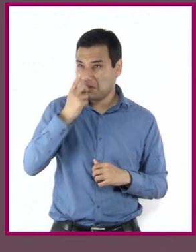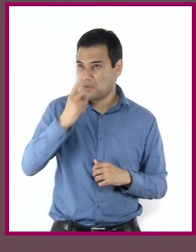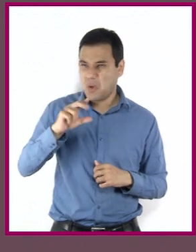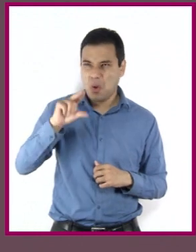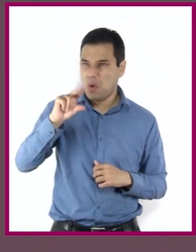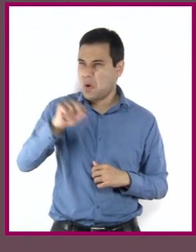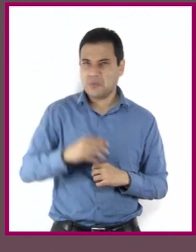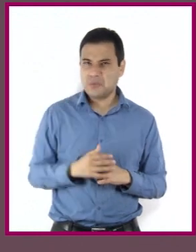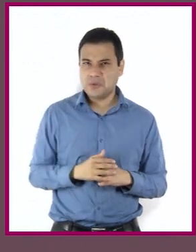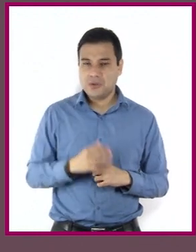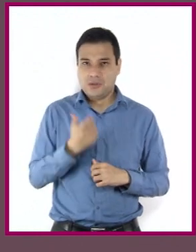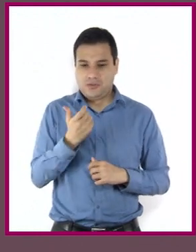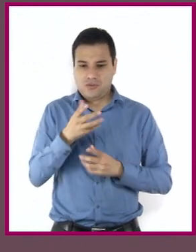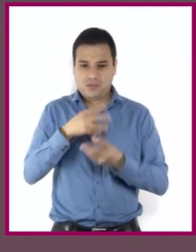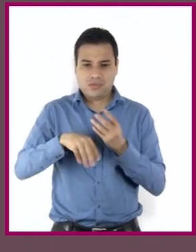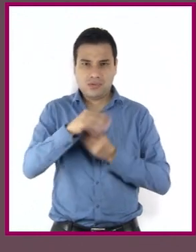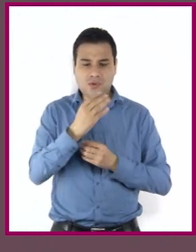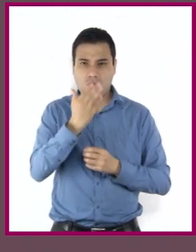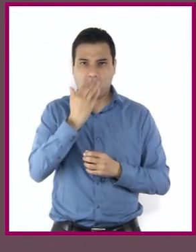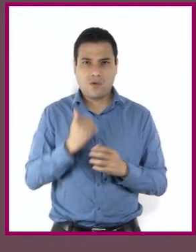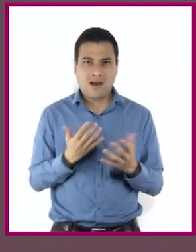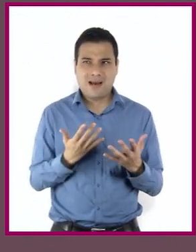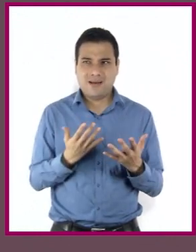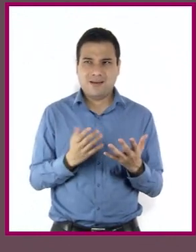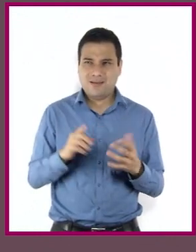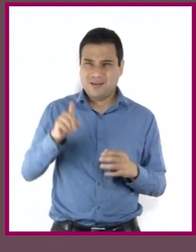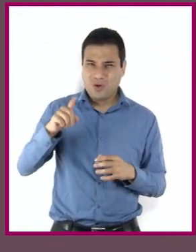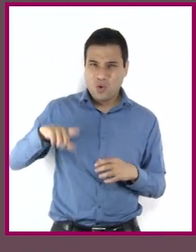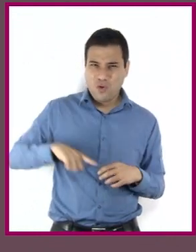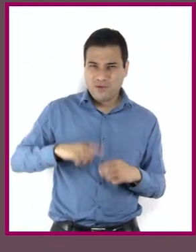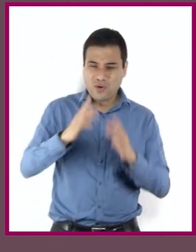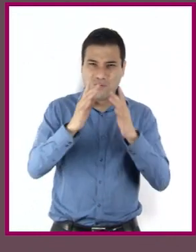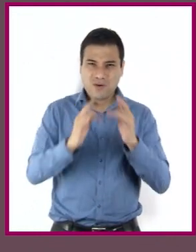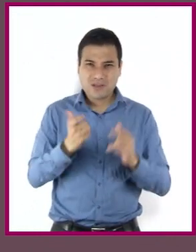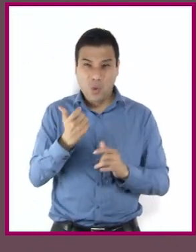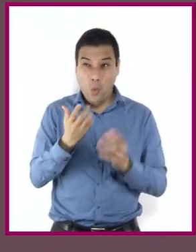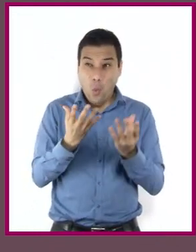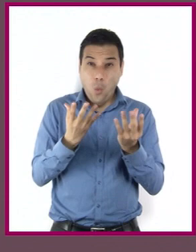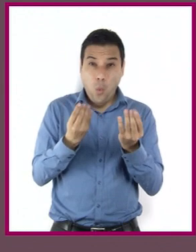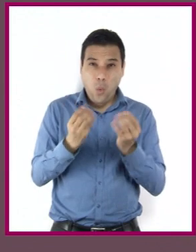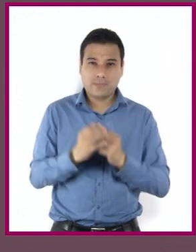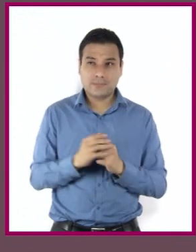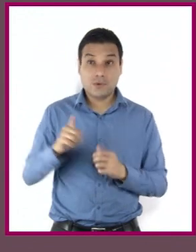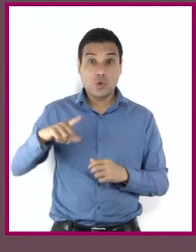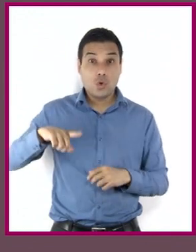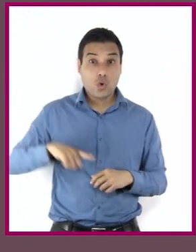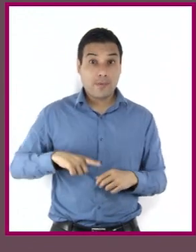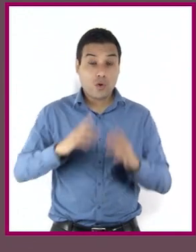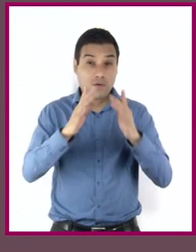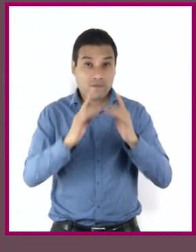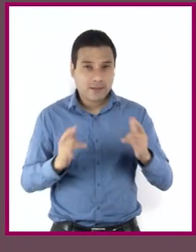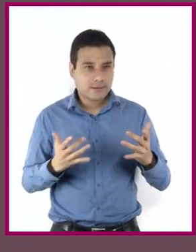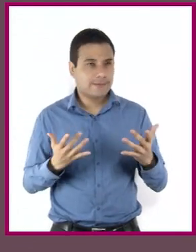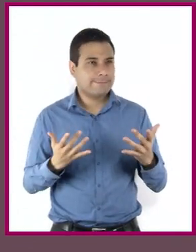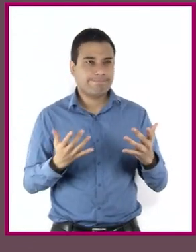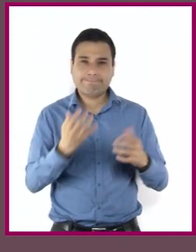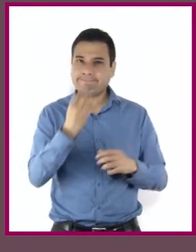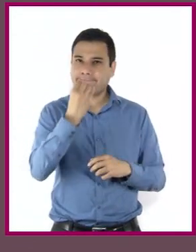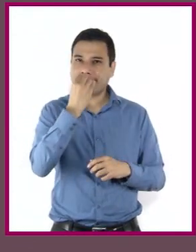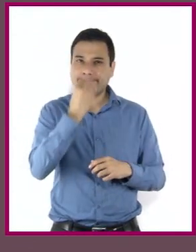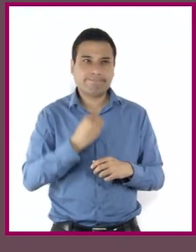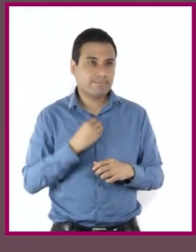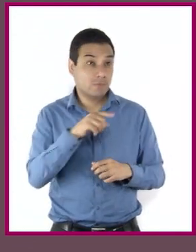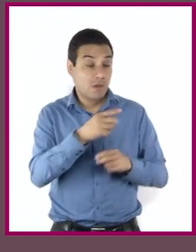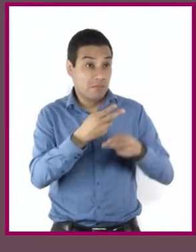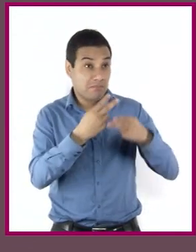debido a su situación económica y el excesivo monto demandado, Francia impuso un bloqueo comercial en el puerto de San Juan de Ulúa, Veracruz,